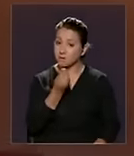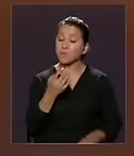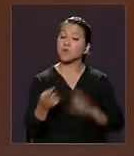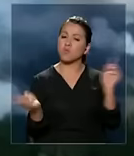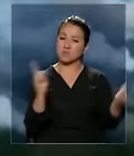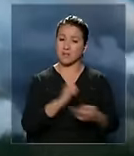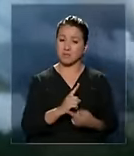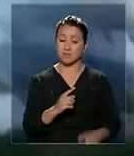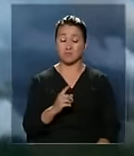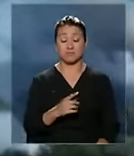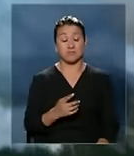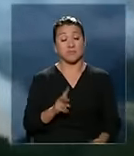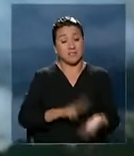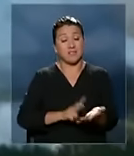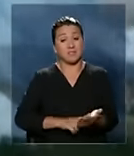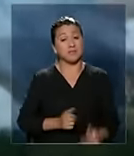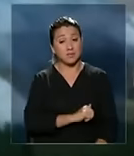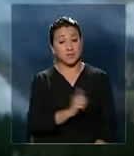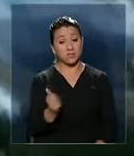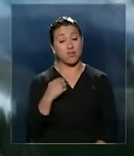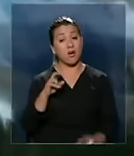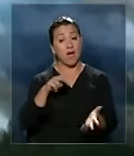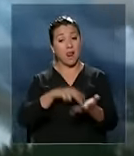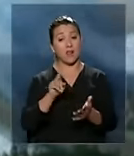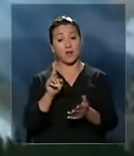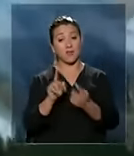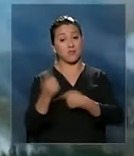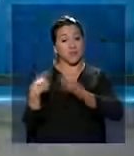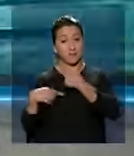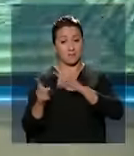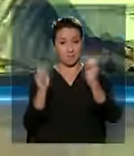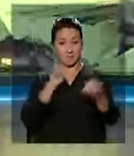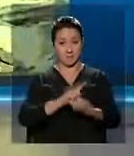cambio para todos que se espera no sea irreversible. Bueno,